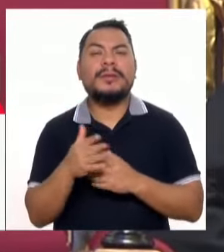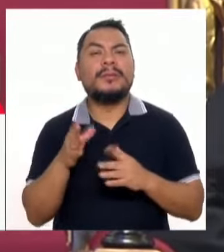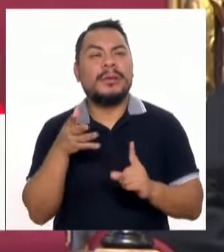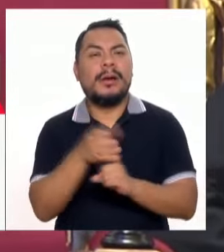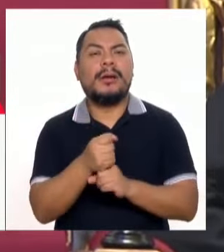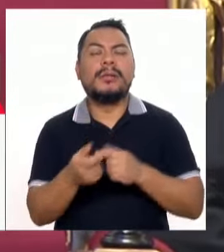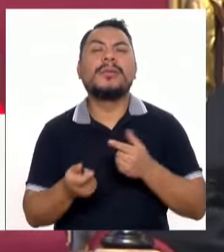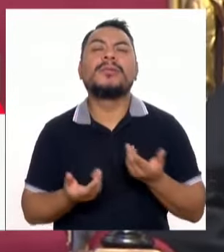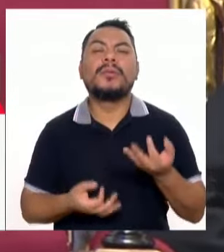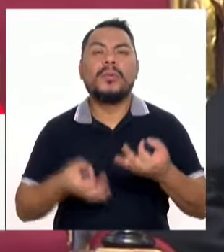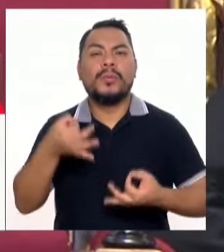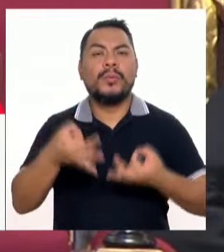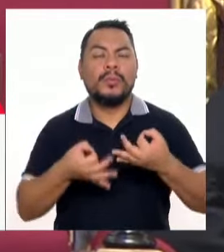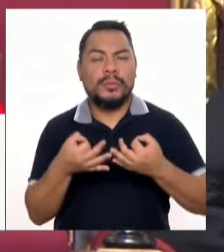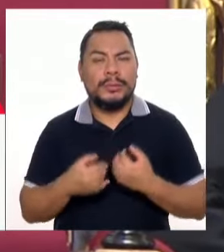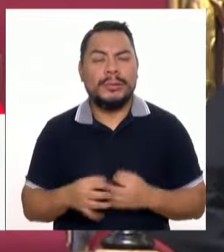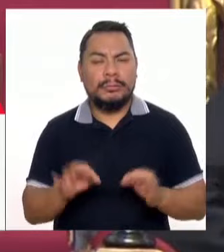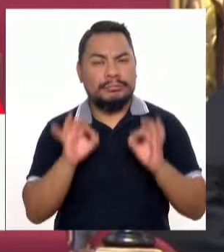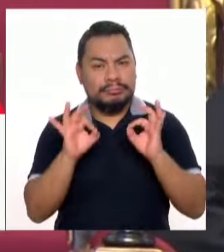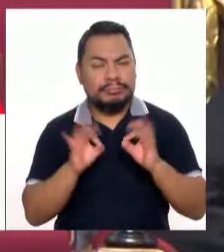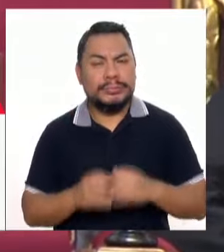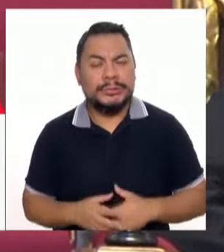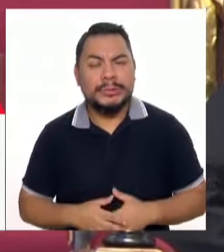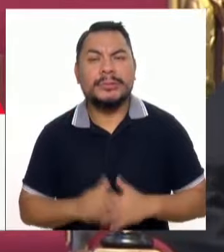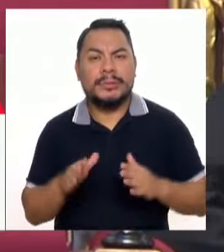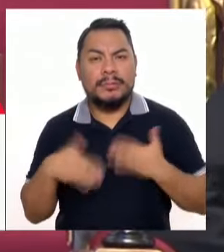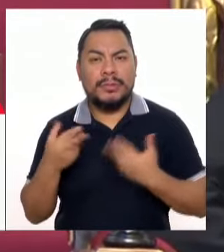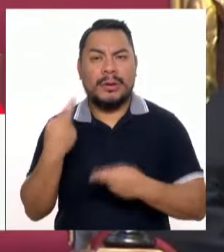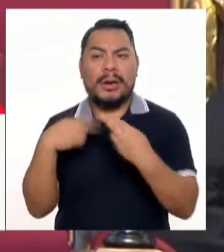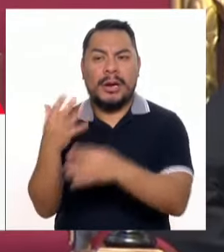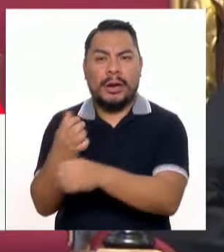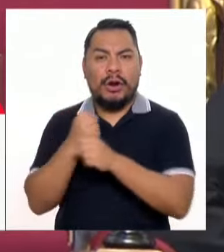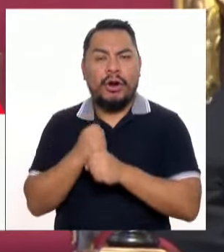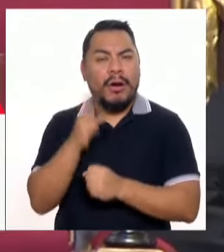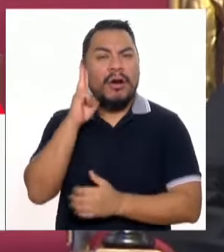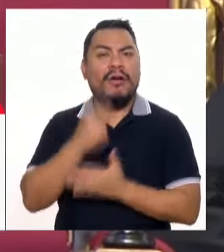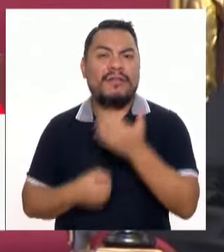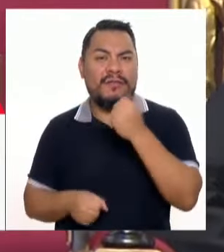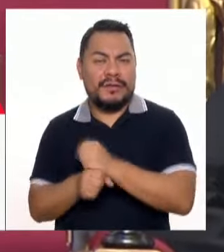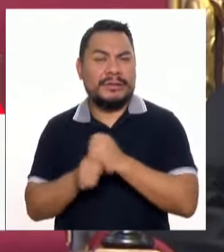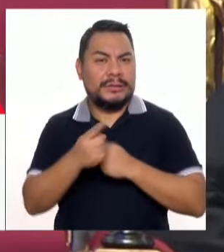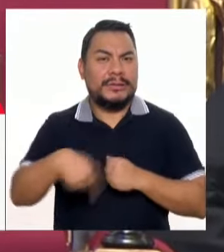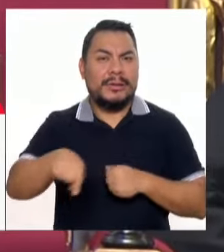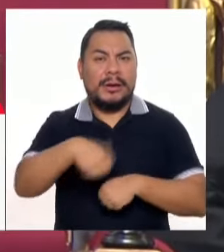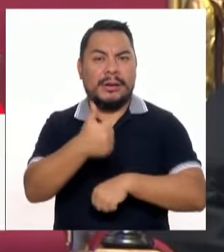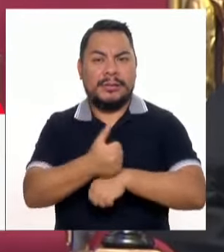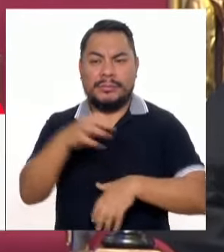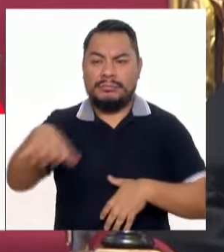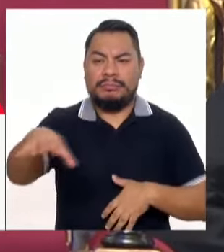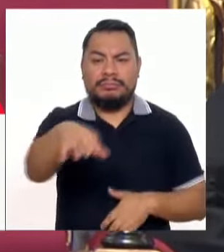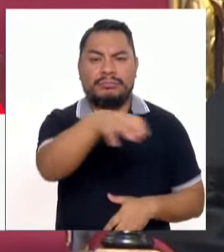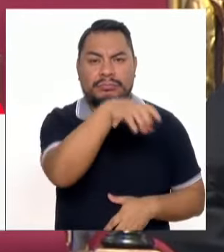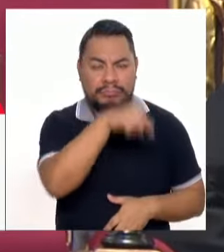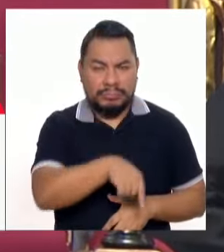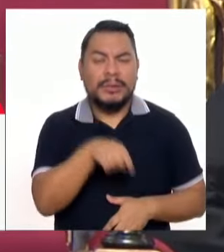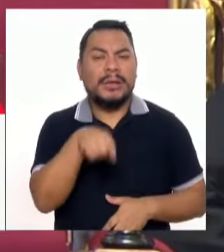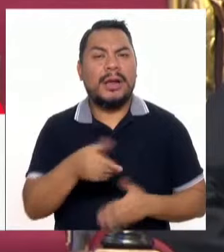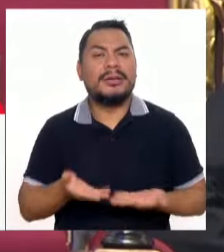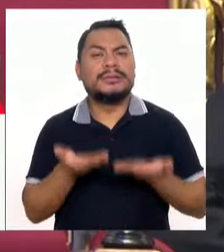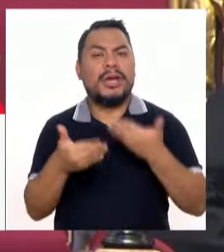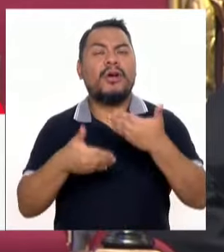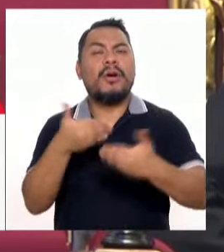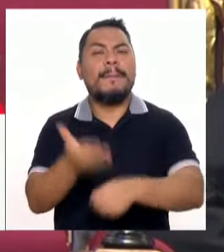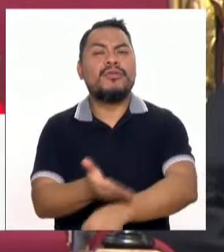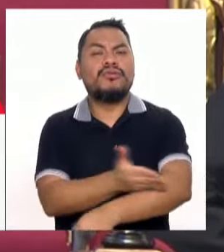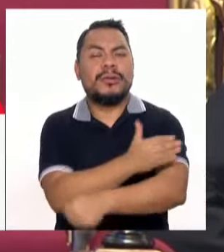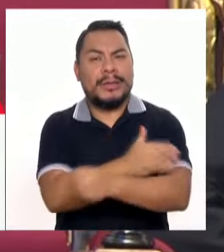administración de justicia oportuna y eficaz, para recuperar la confianza en las instituciones y llevar progreso y